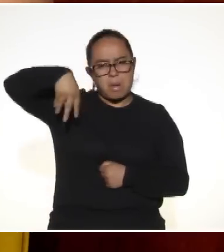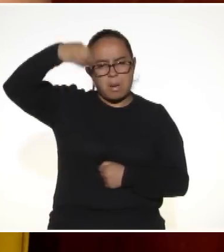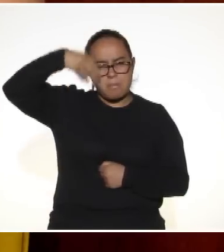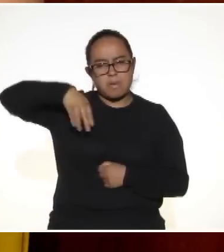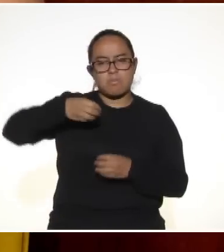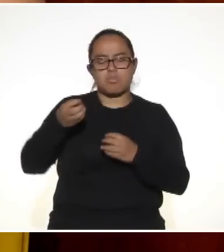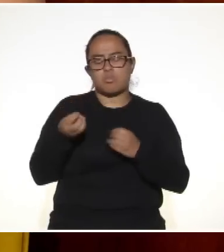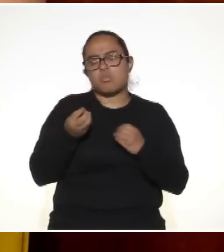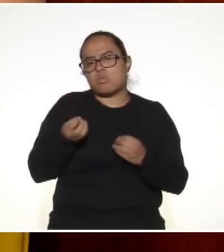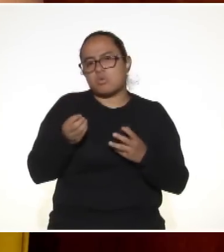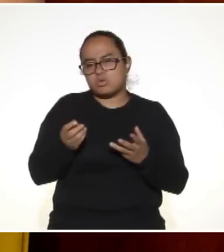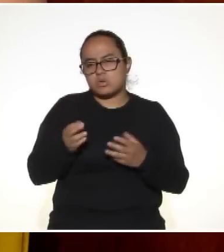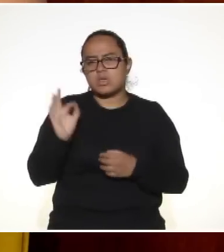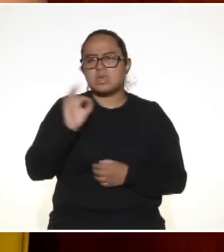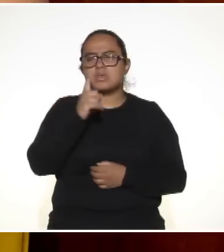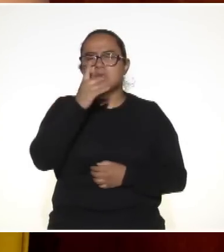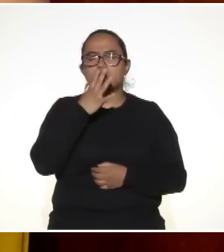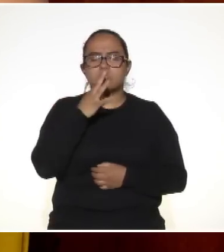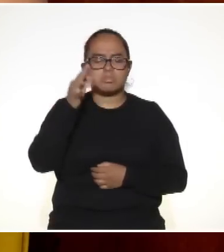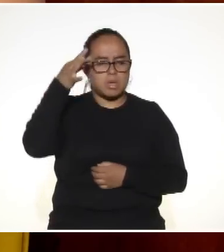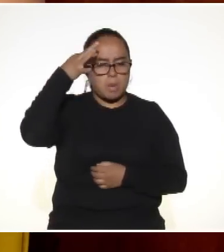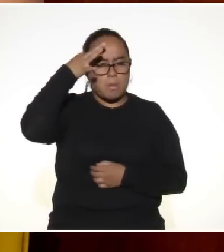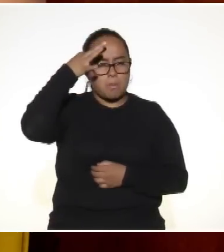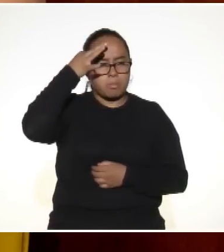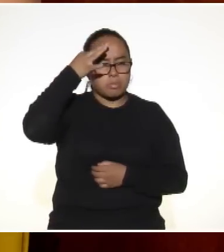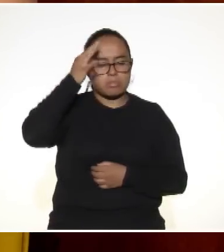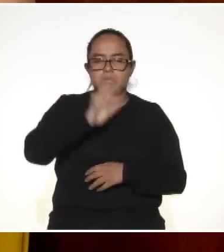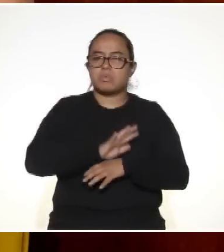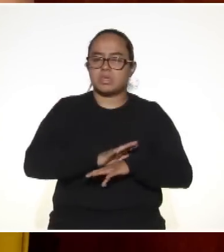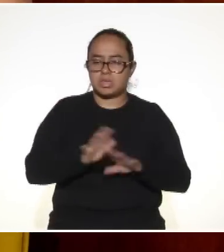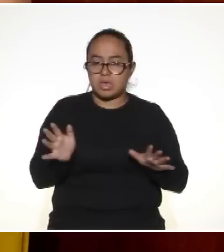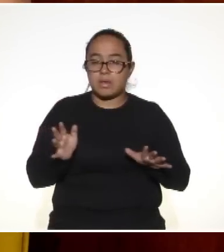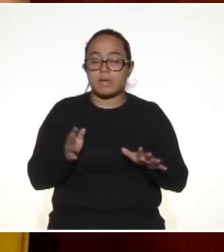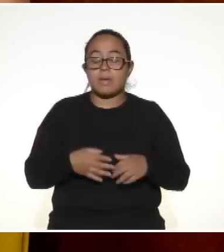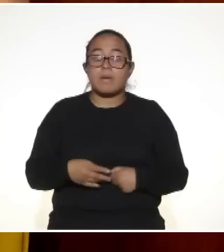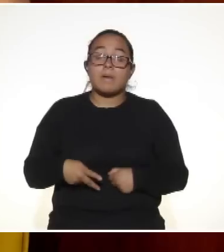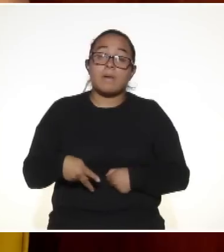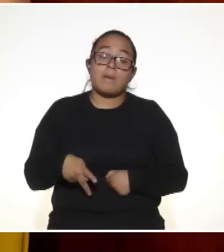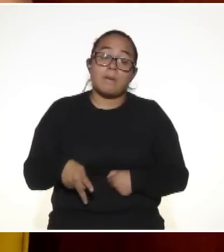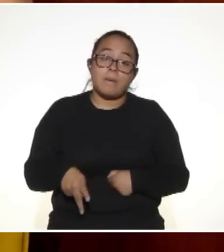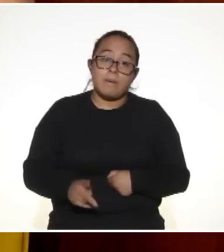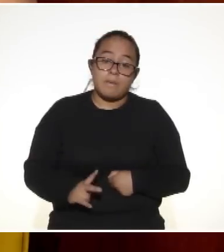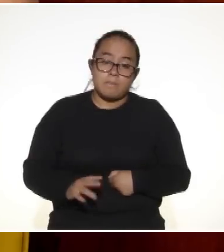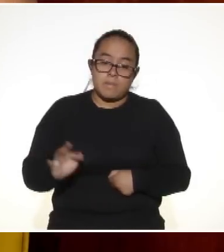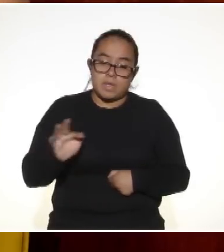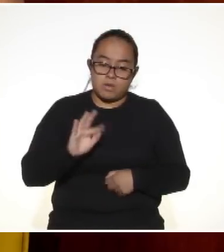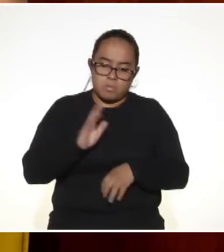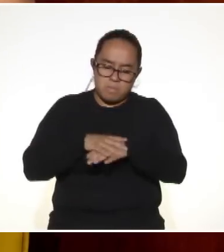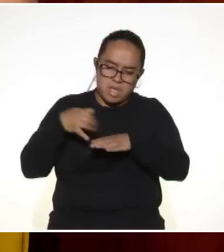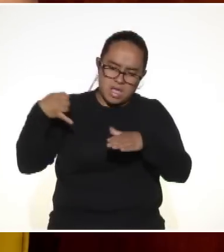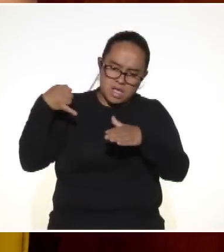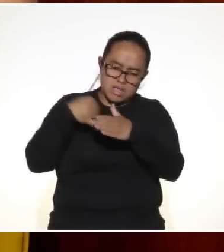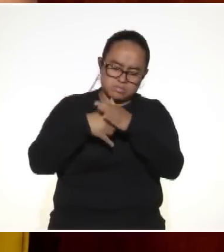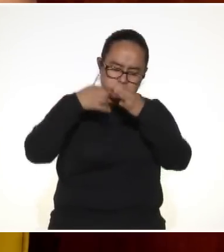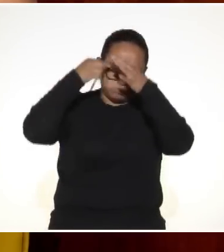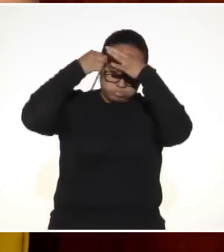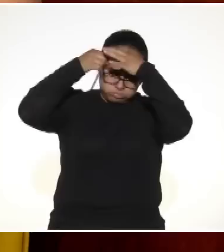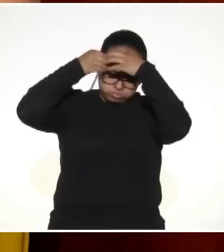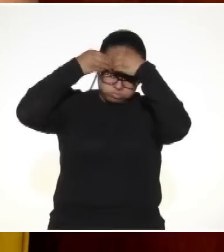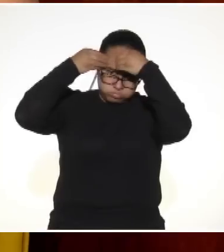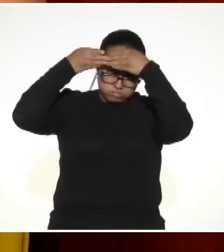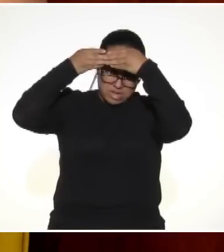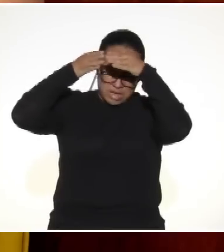abundante y que a lo mejor con un vendolete queda, ¿no? Pero si ya afecta planos profundos, la capa muscular de la